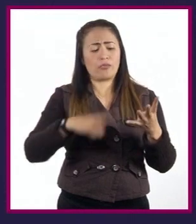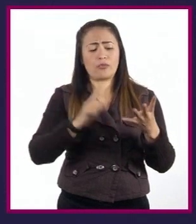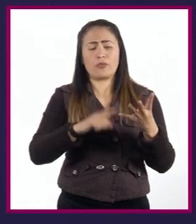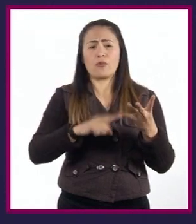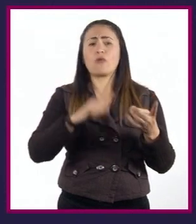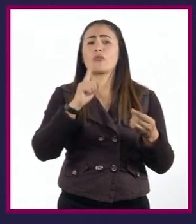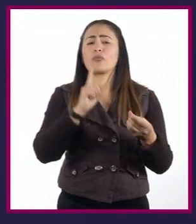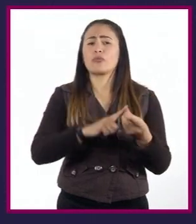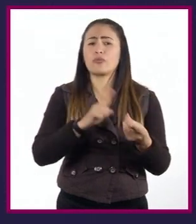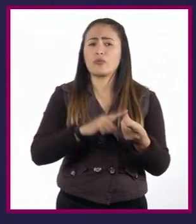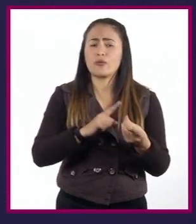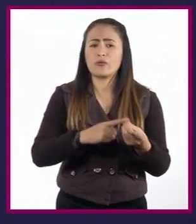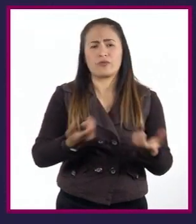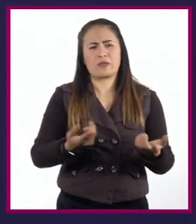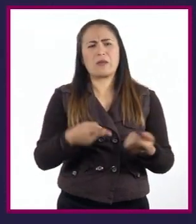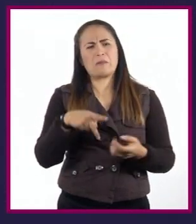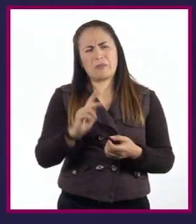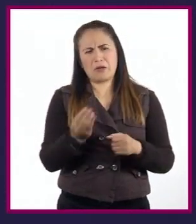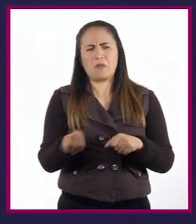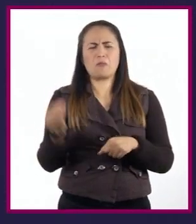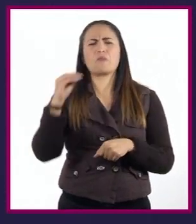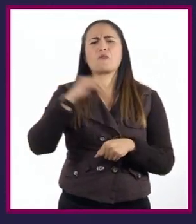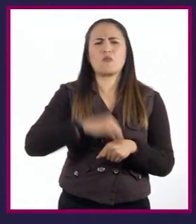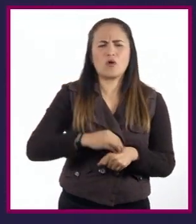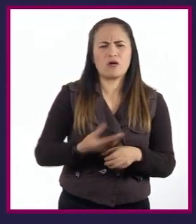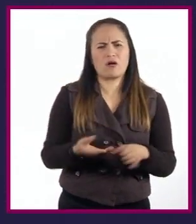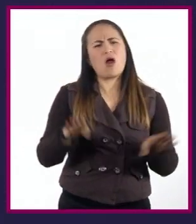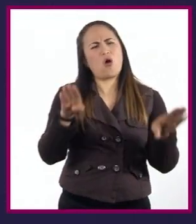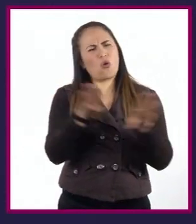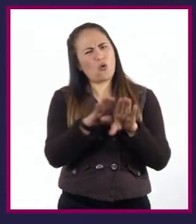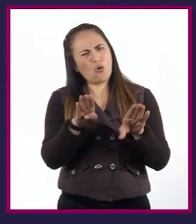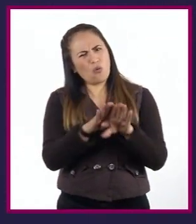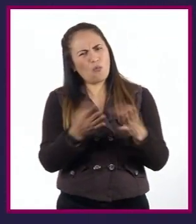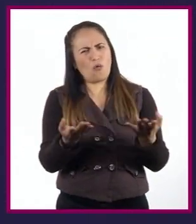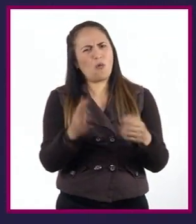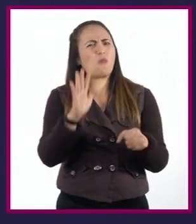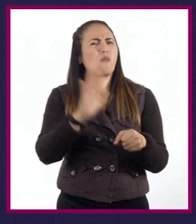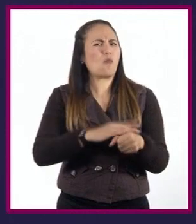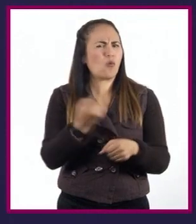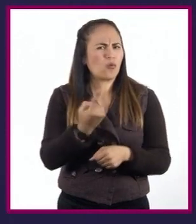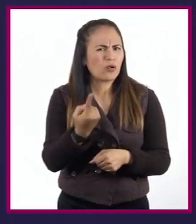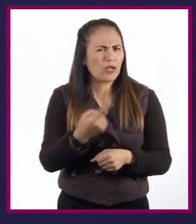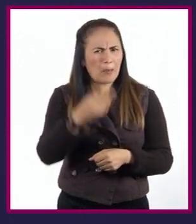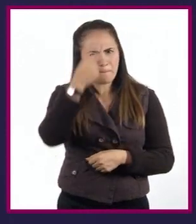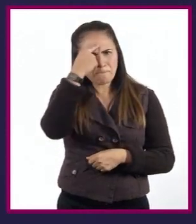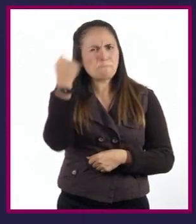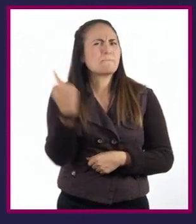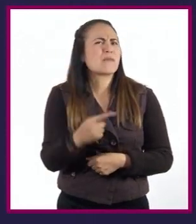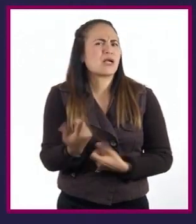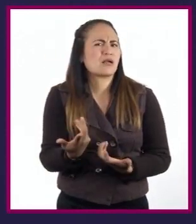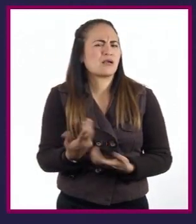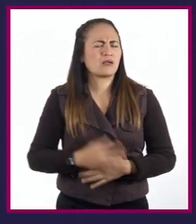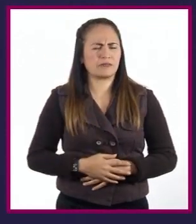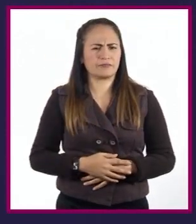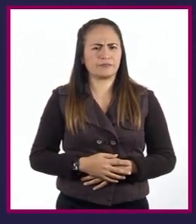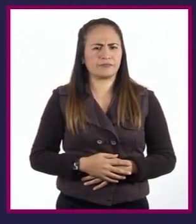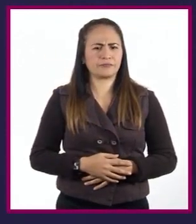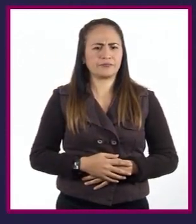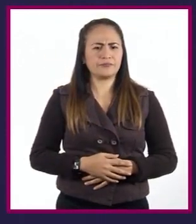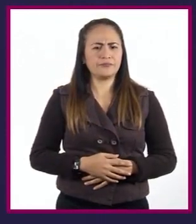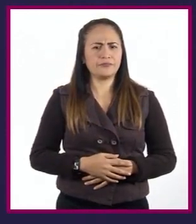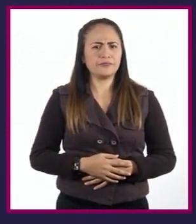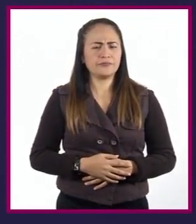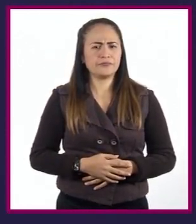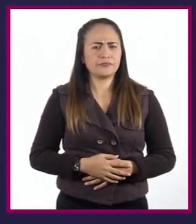pero también podemos incluir otras. ¿Cómo? ¿Por qué? ¿Para qué? Por ejemplo,